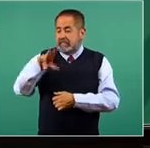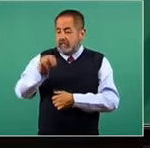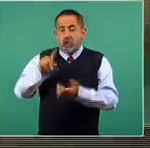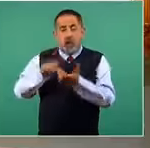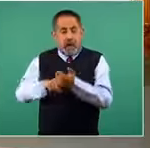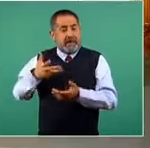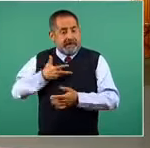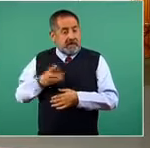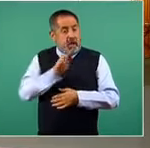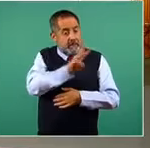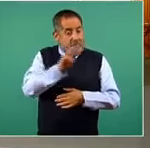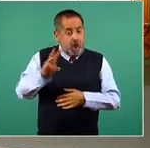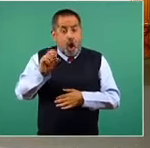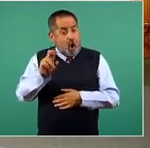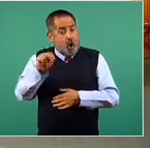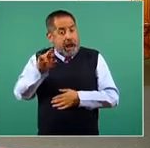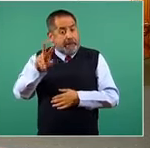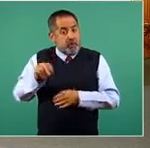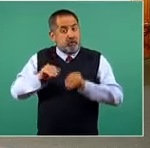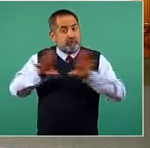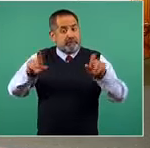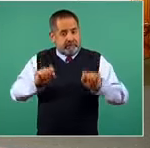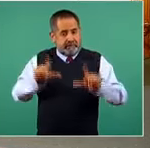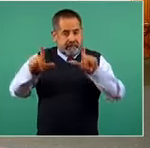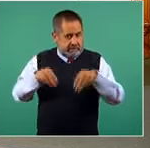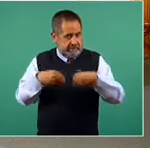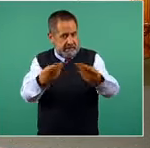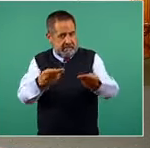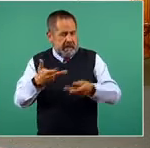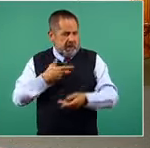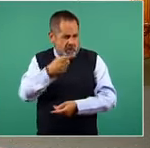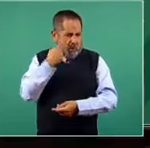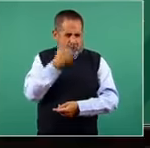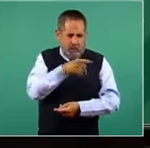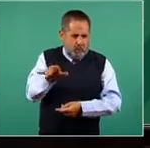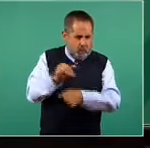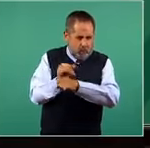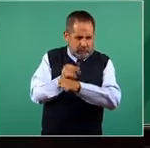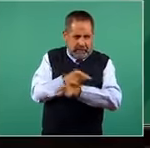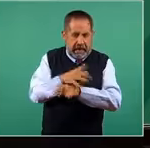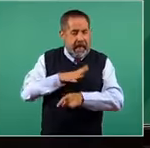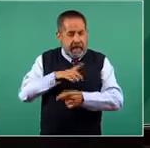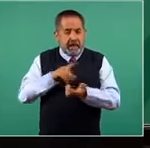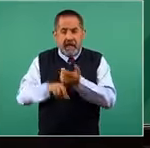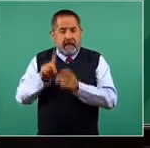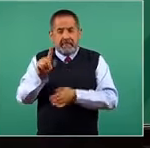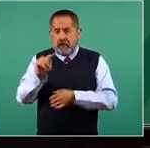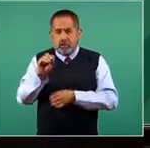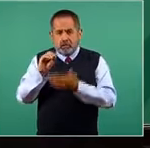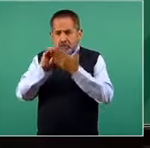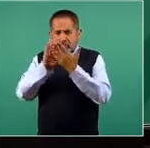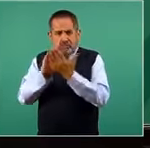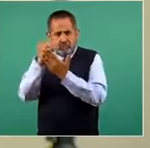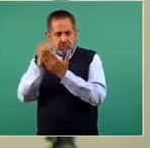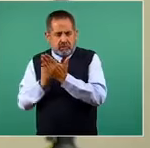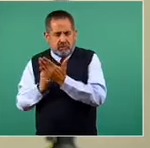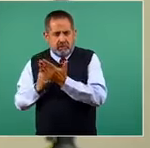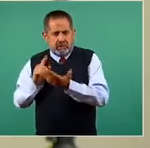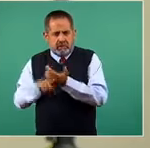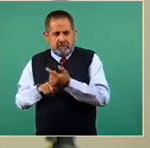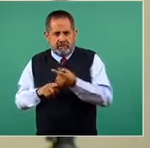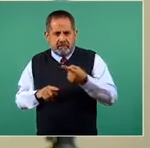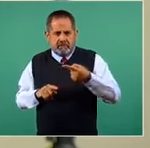nuestro portal coronavirus.gob.mx, se lo puedo facilitar, pero también lo puede encontrar ahí, esos datos. Y decimos, o sea, explícitamente. El 5%